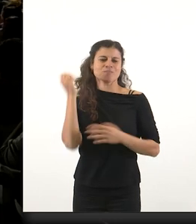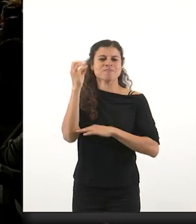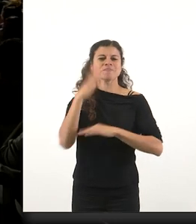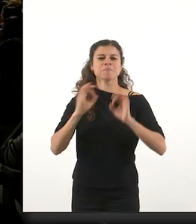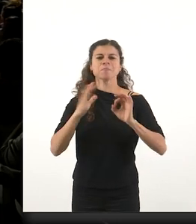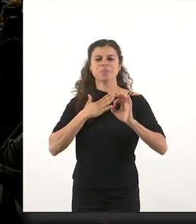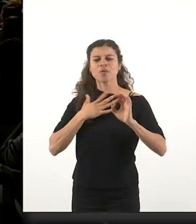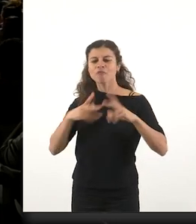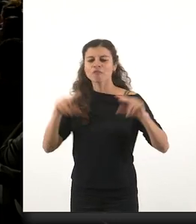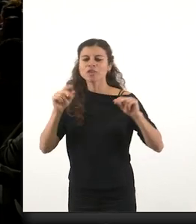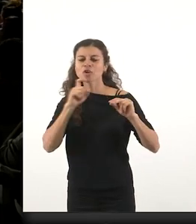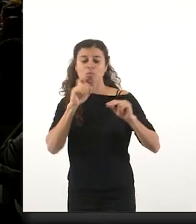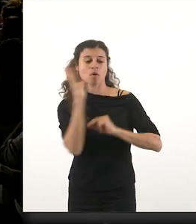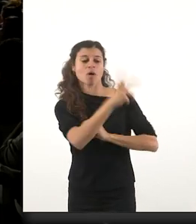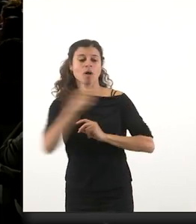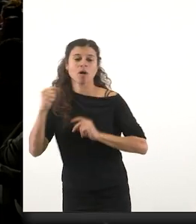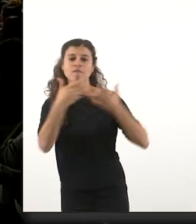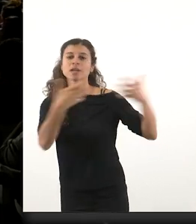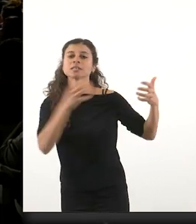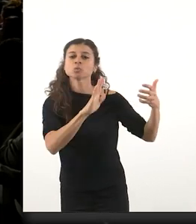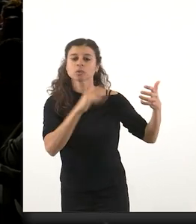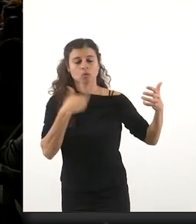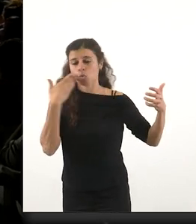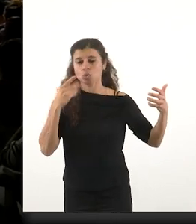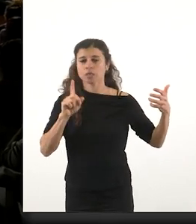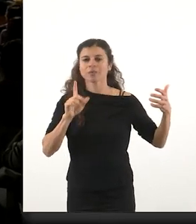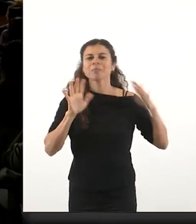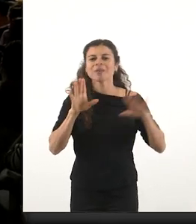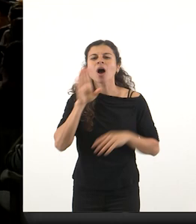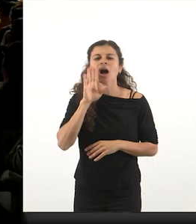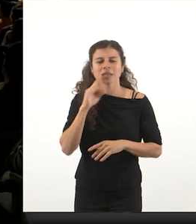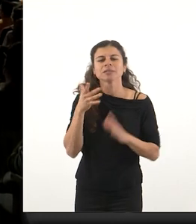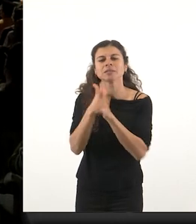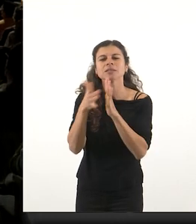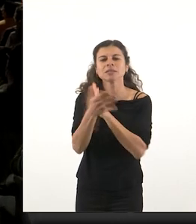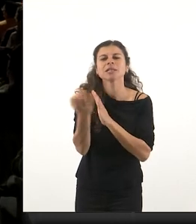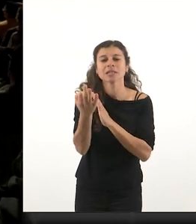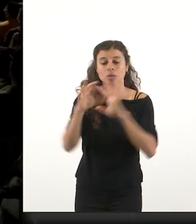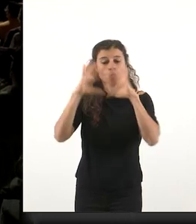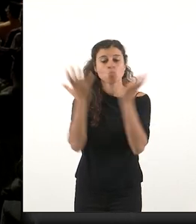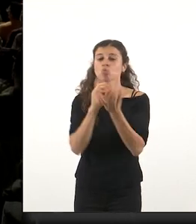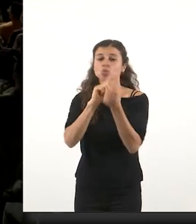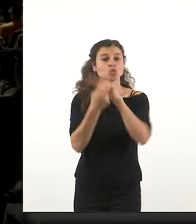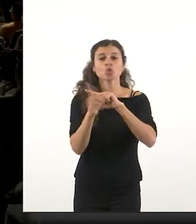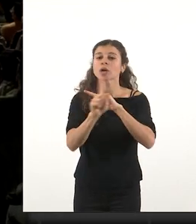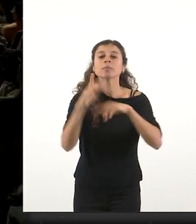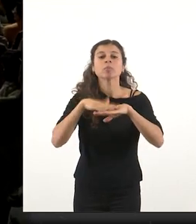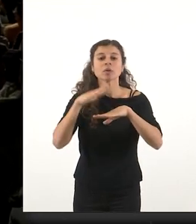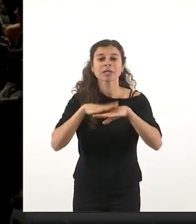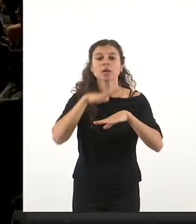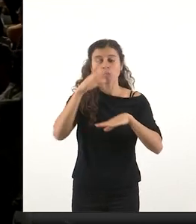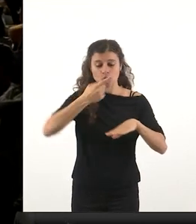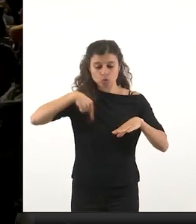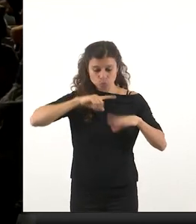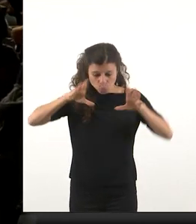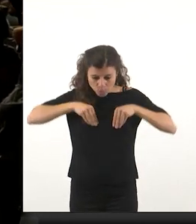Iván? Pero yo, ¿qué he dicho cuando habla de mi hija? Que este mundo no cambia, porque aquí nadie quiere hacerse cargo del lugar